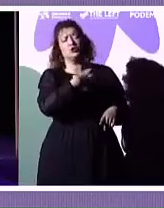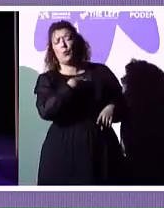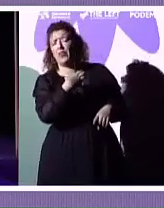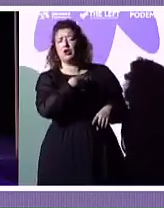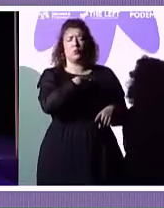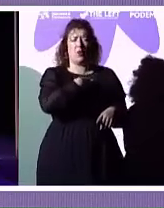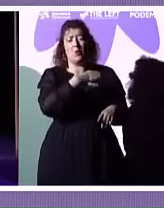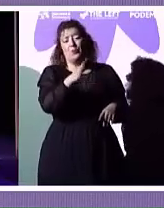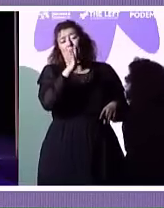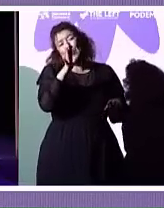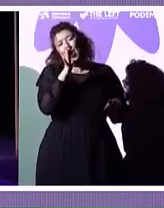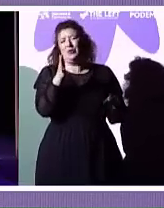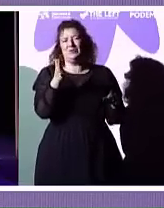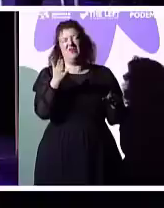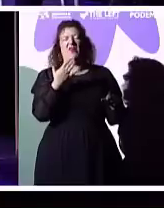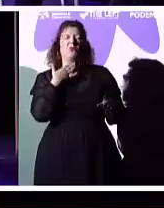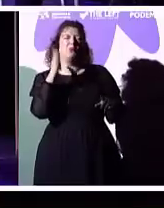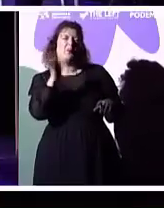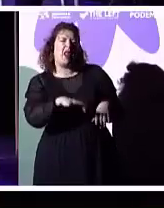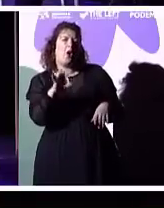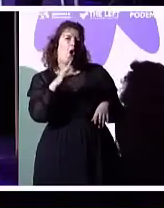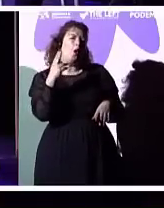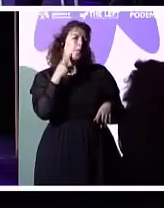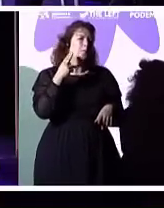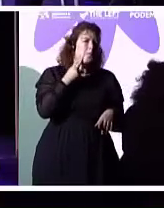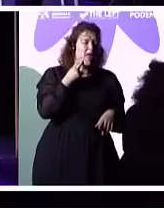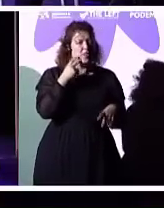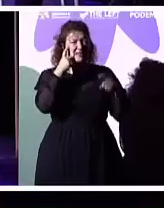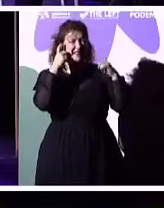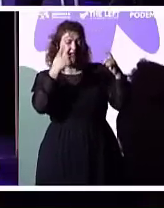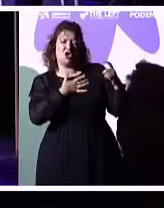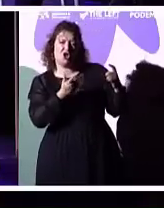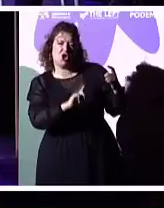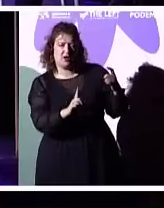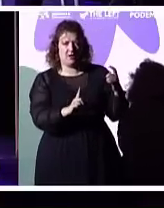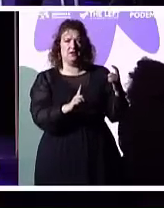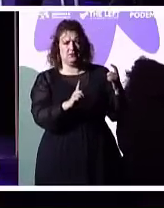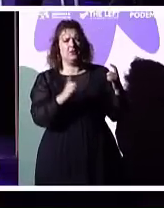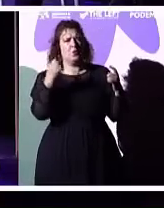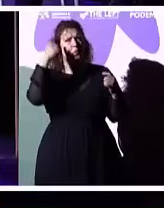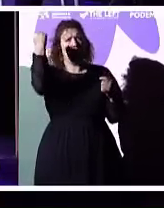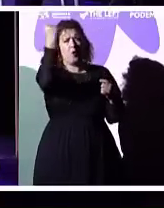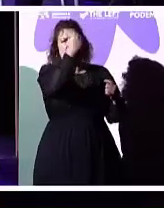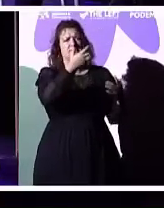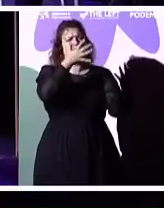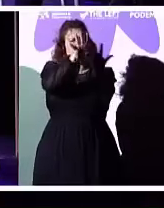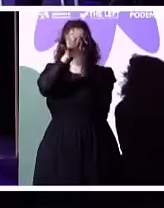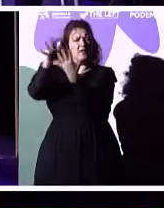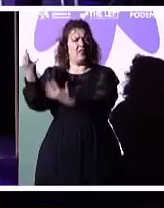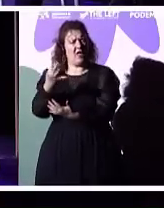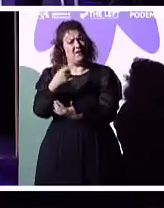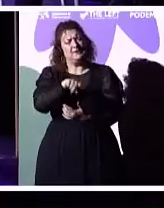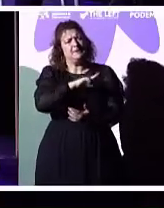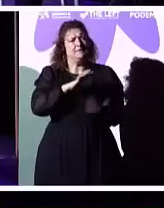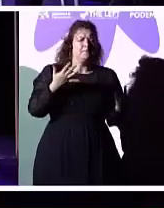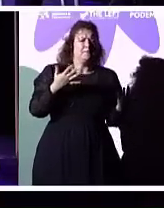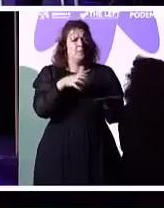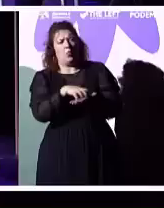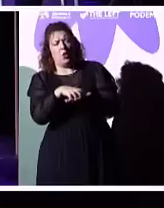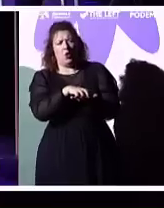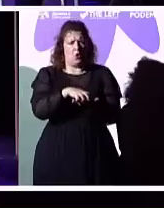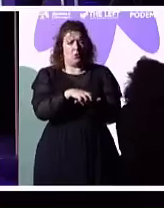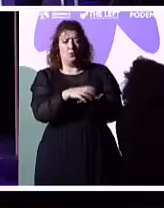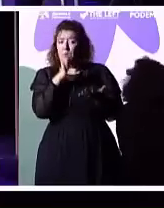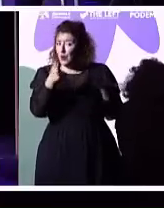solo Porque da pereza O miedo intentarlo y enfrentarse a los poderosos para conseguir las transformaciones